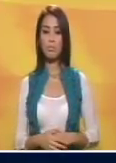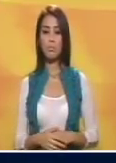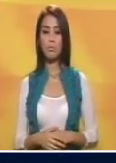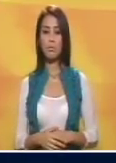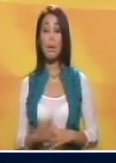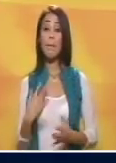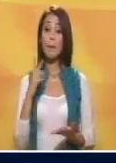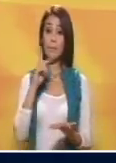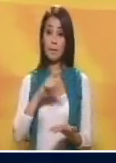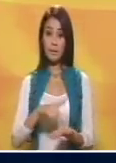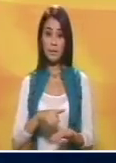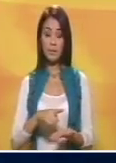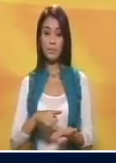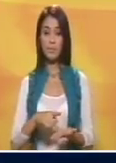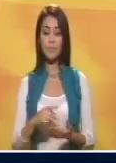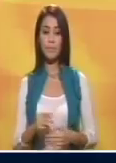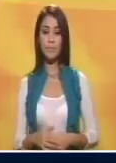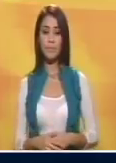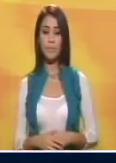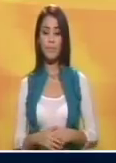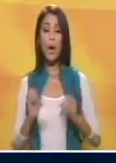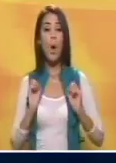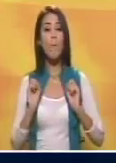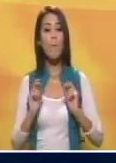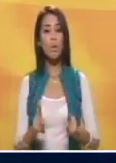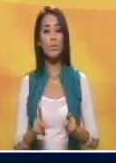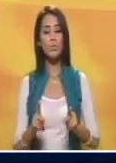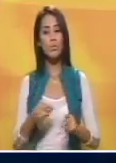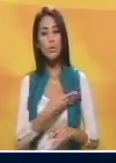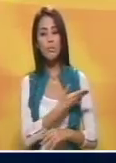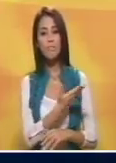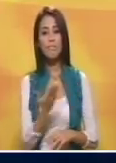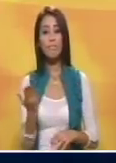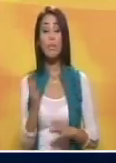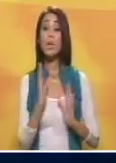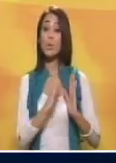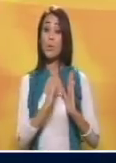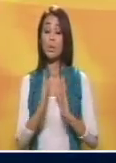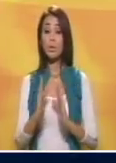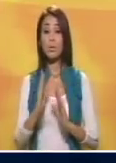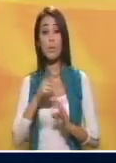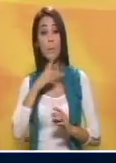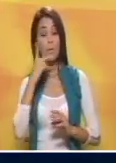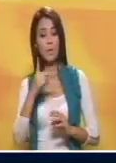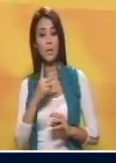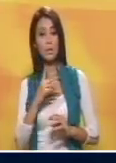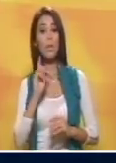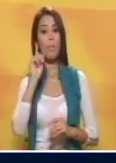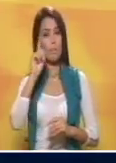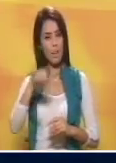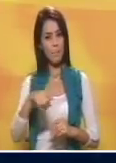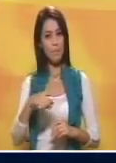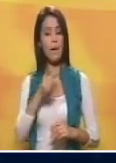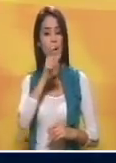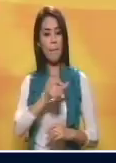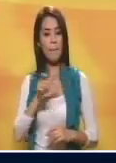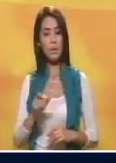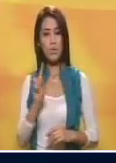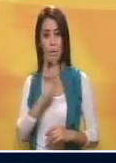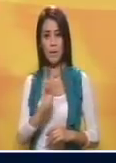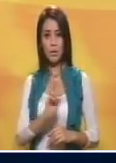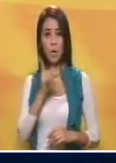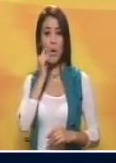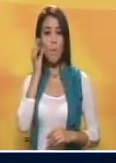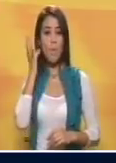de la participación, para darle la oportunidad no solamente a las organizaciones con fines políticos, sino a las venezolanas, los